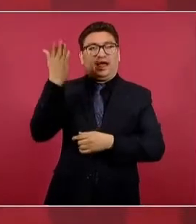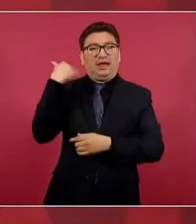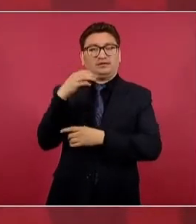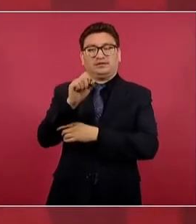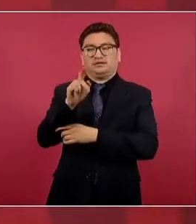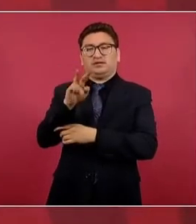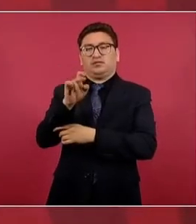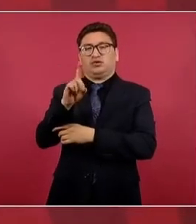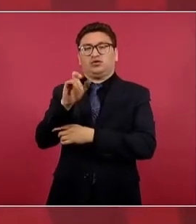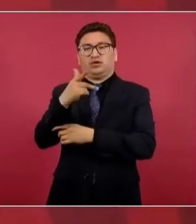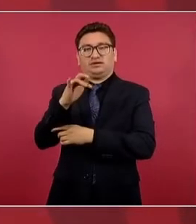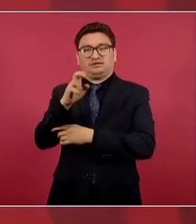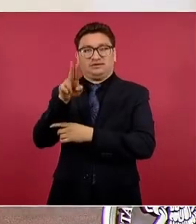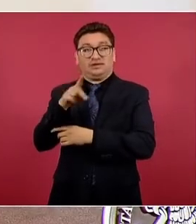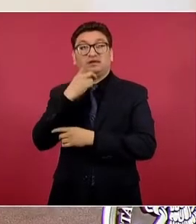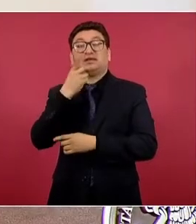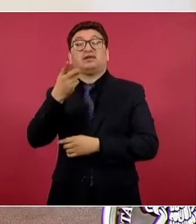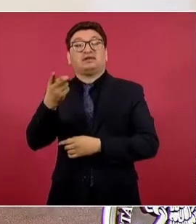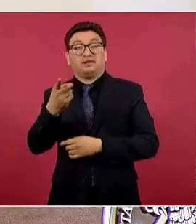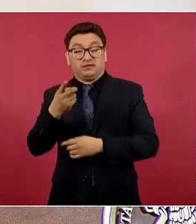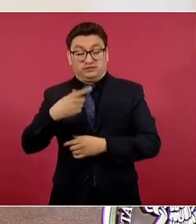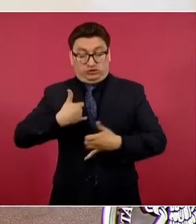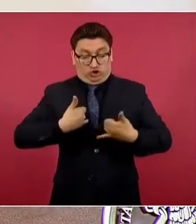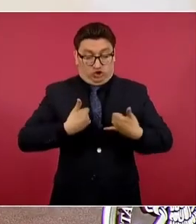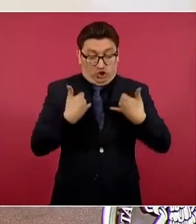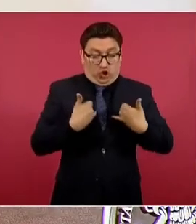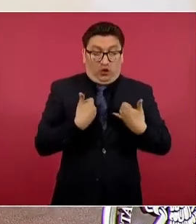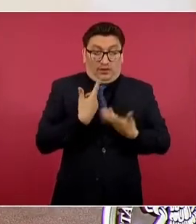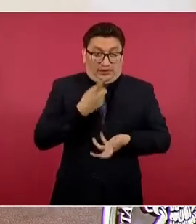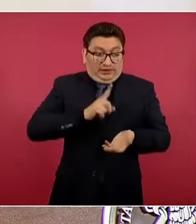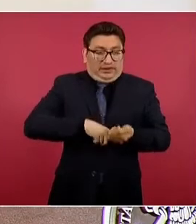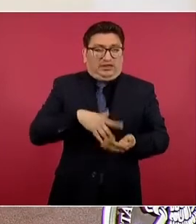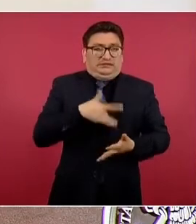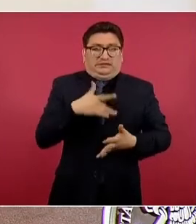y no ser revolucionario es una contradicción